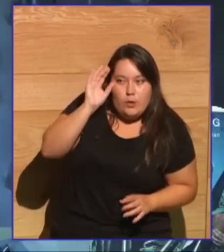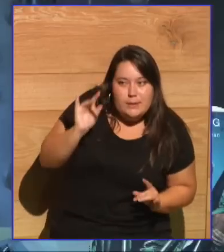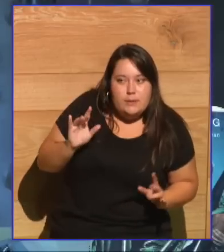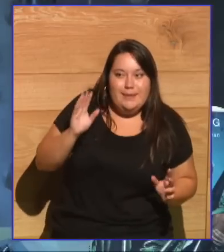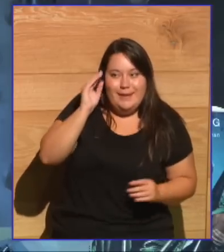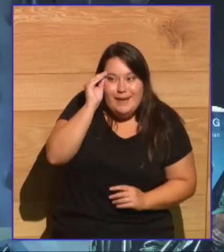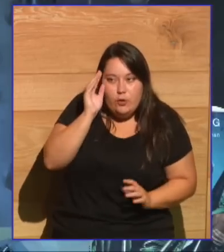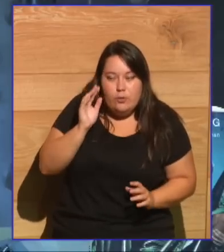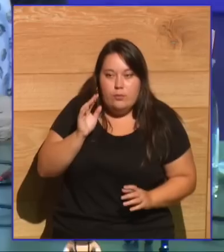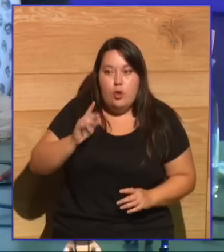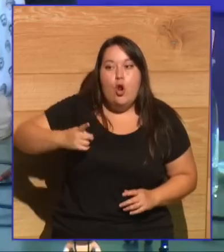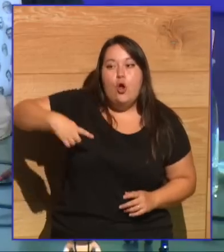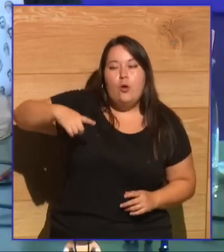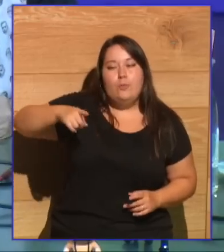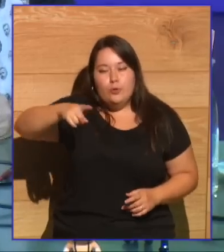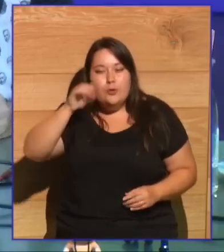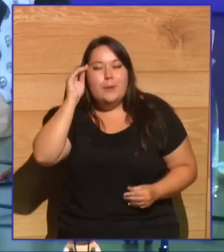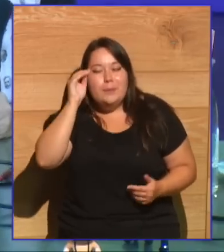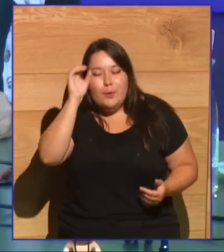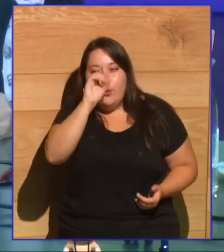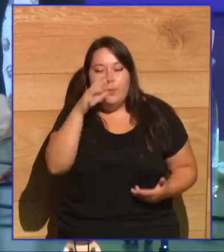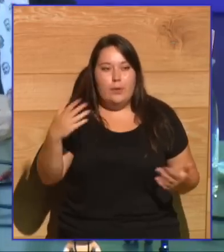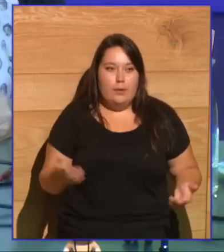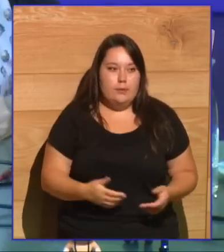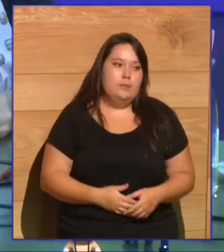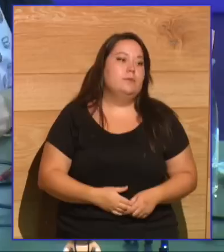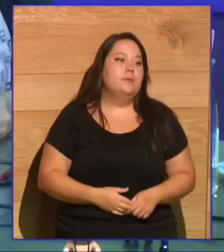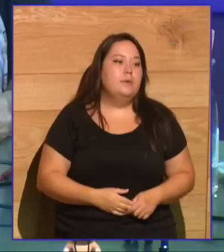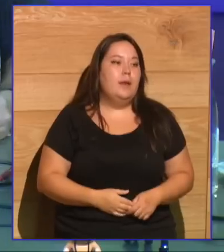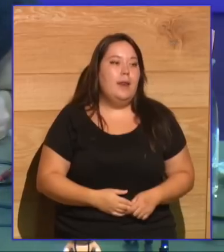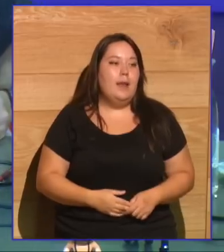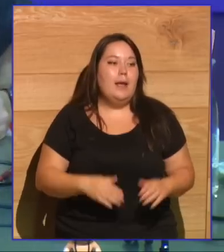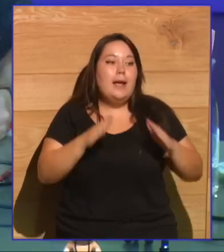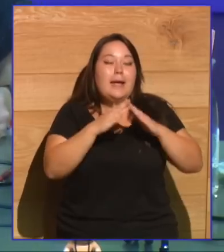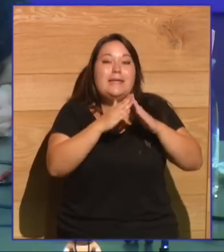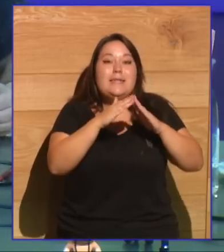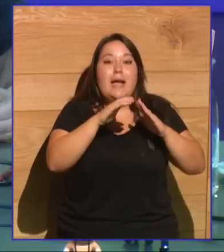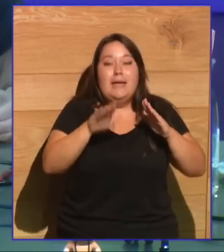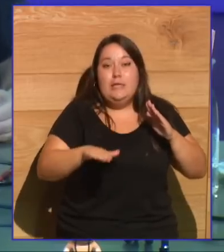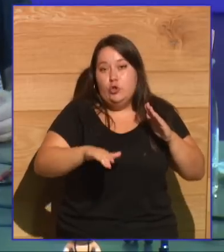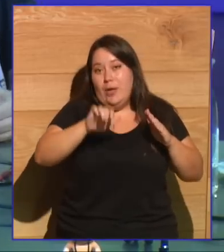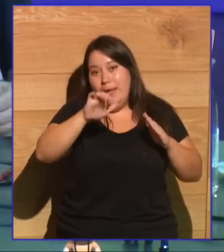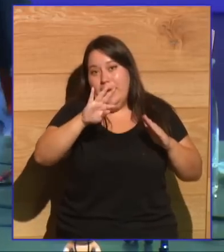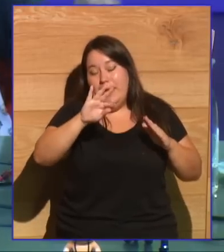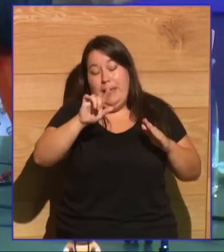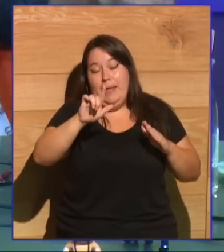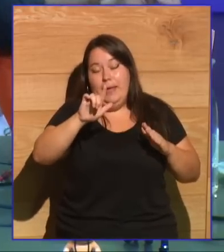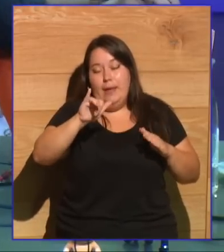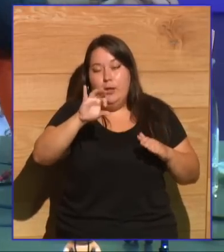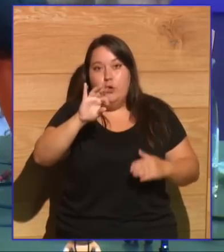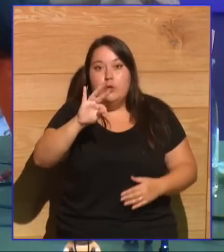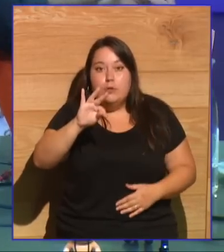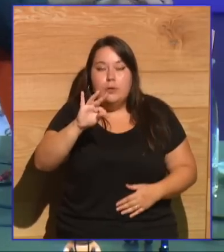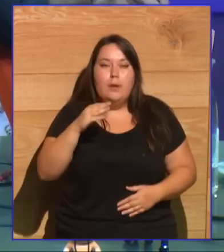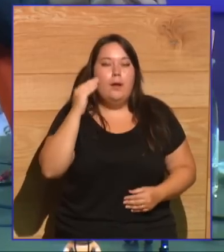no os parece pero expuesto ya pero la casa de él yo cuando él es se levanta y extingue que